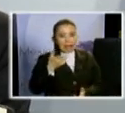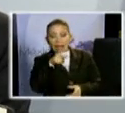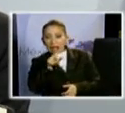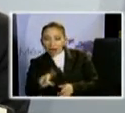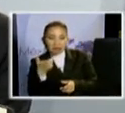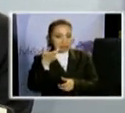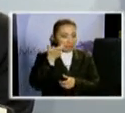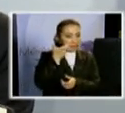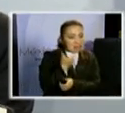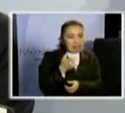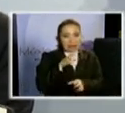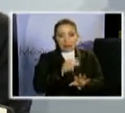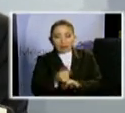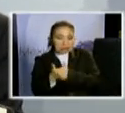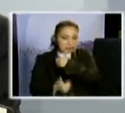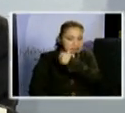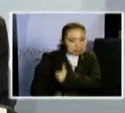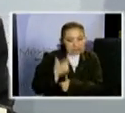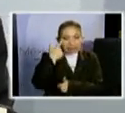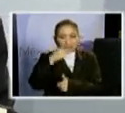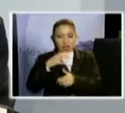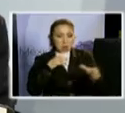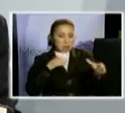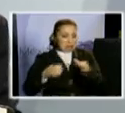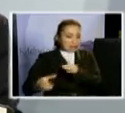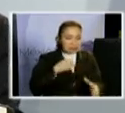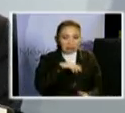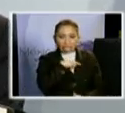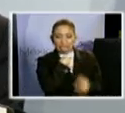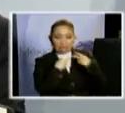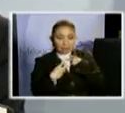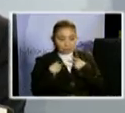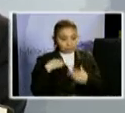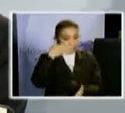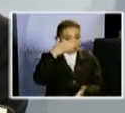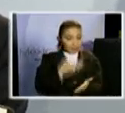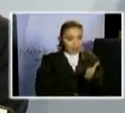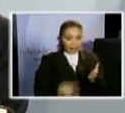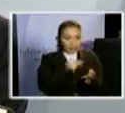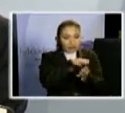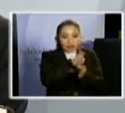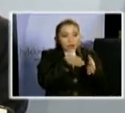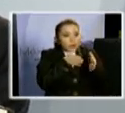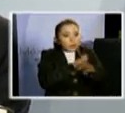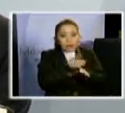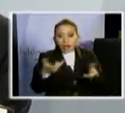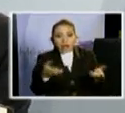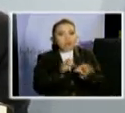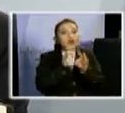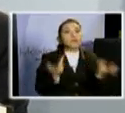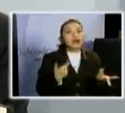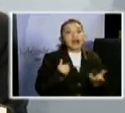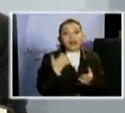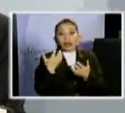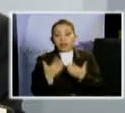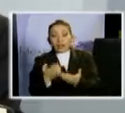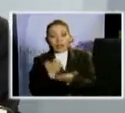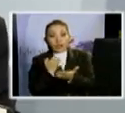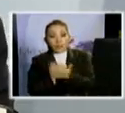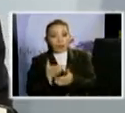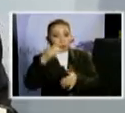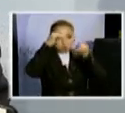términos económicos y de competitividad comercial. Asimismo, la falta de opciones para sectores específicos de la economía, como